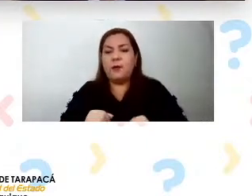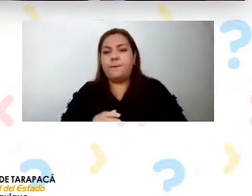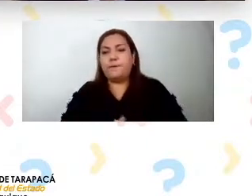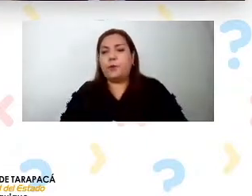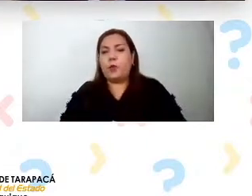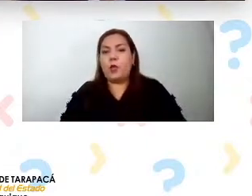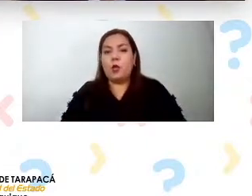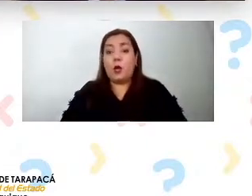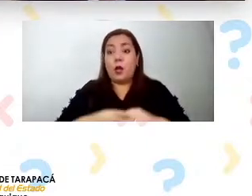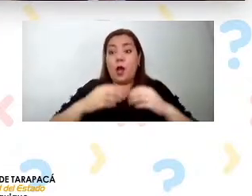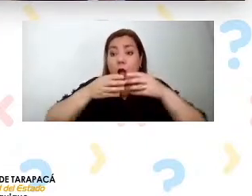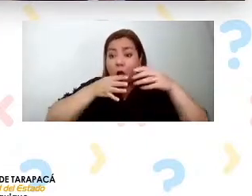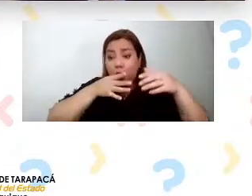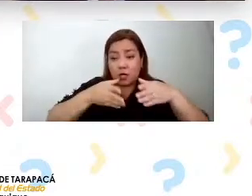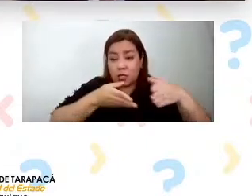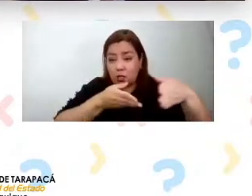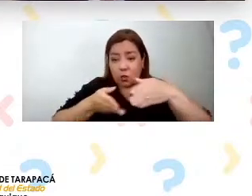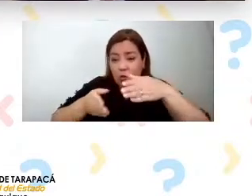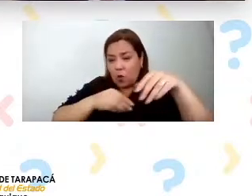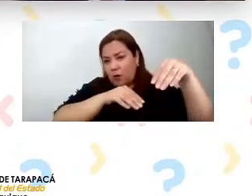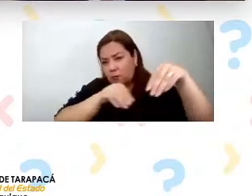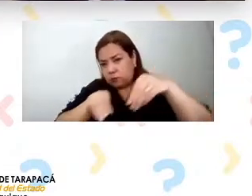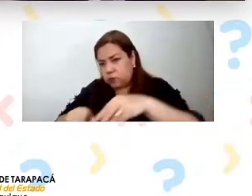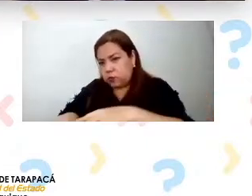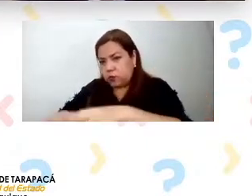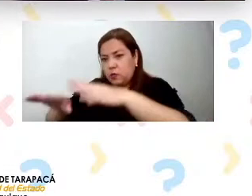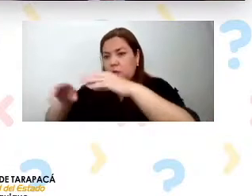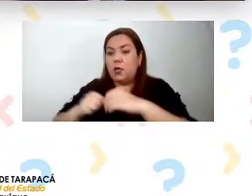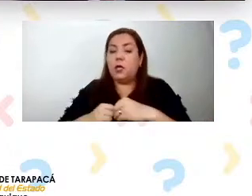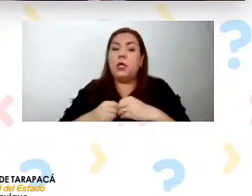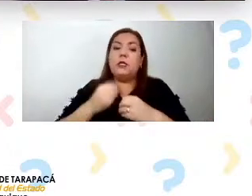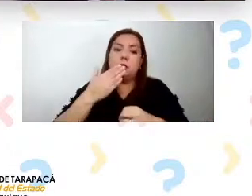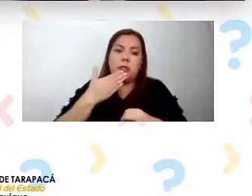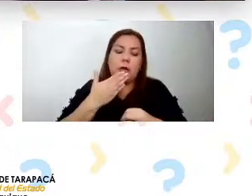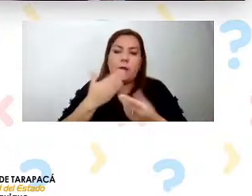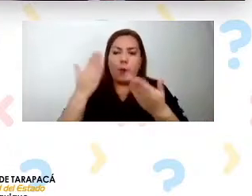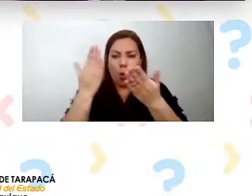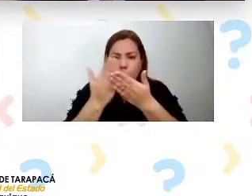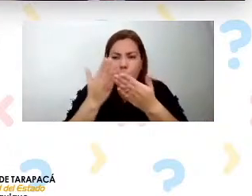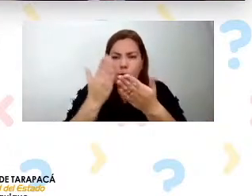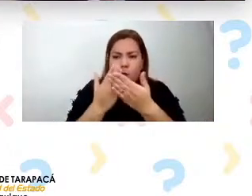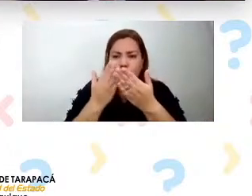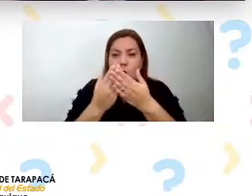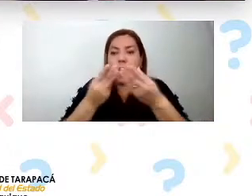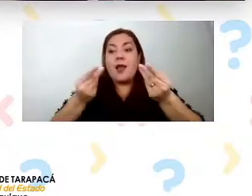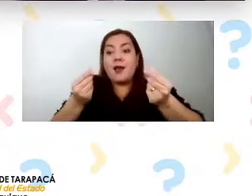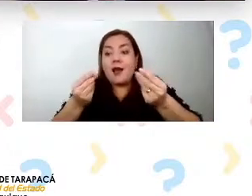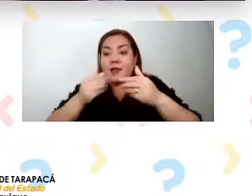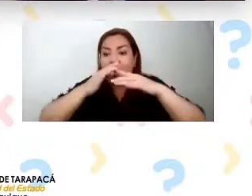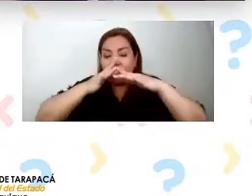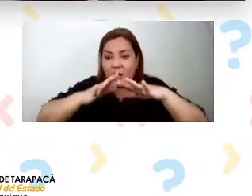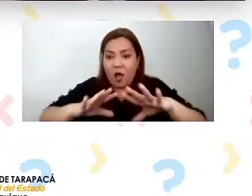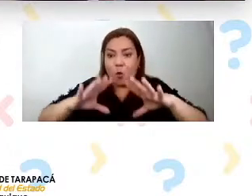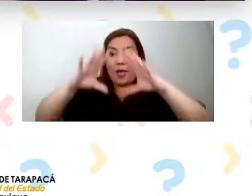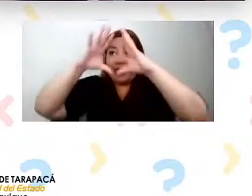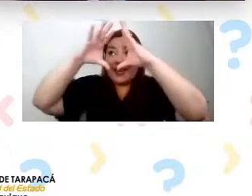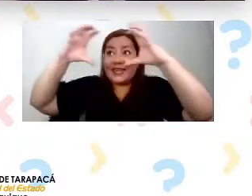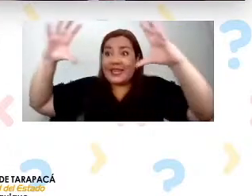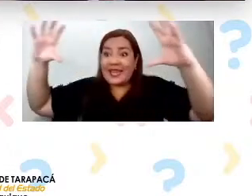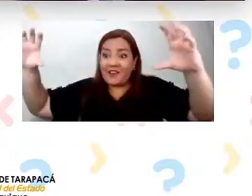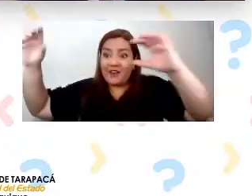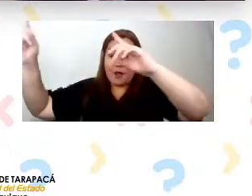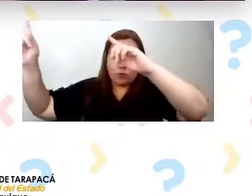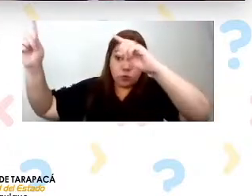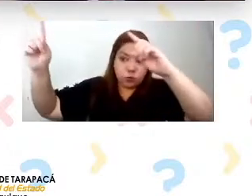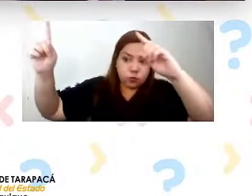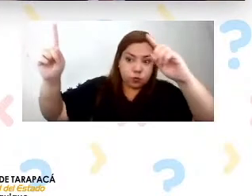desembocadura del río Loa, y también hemos estudiado las calidades de aguas de niebla que ingresan a este